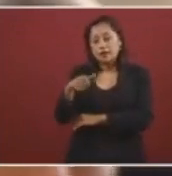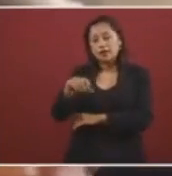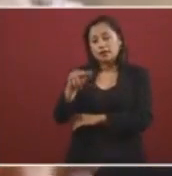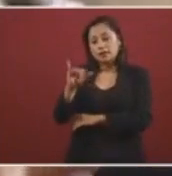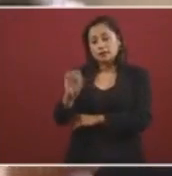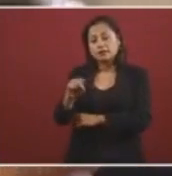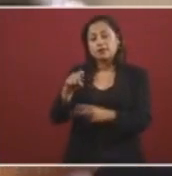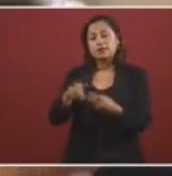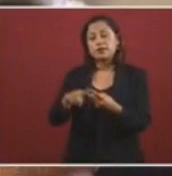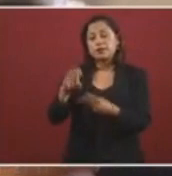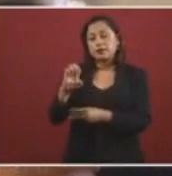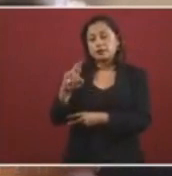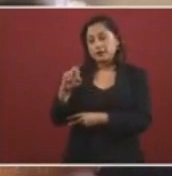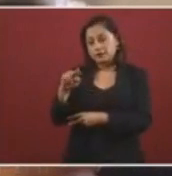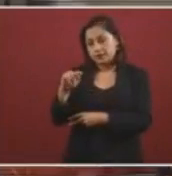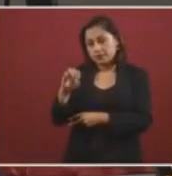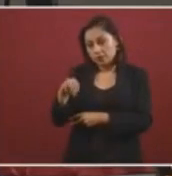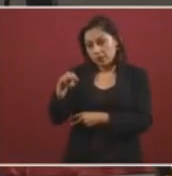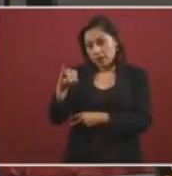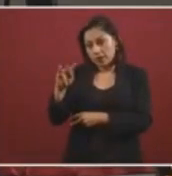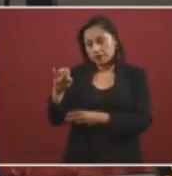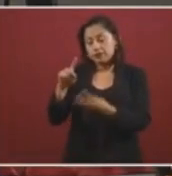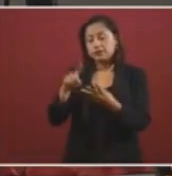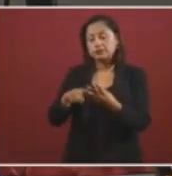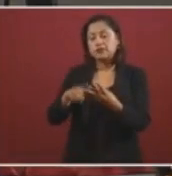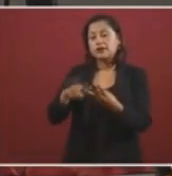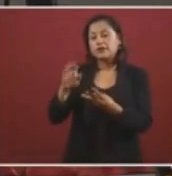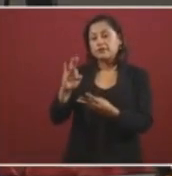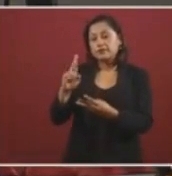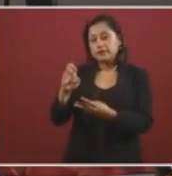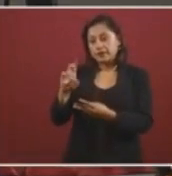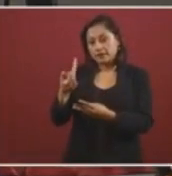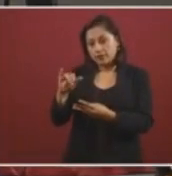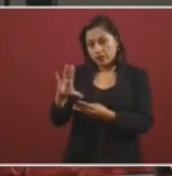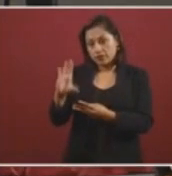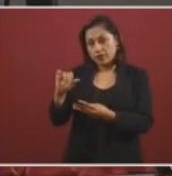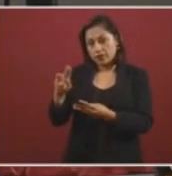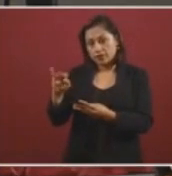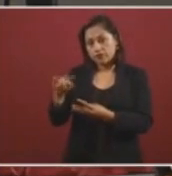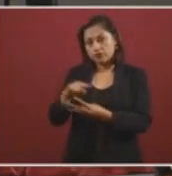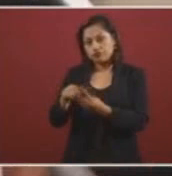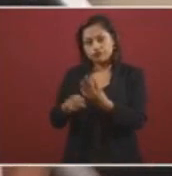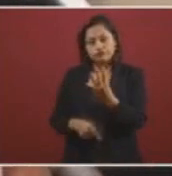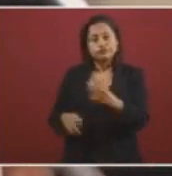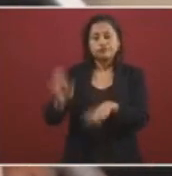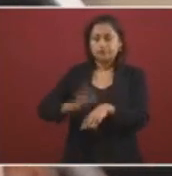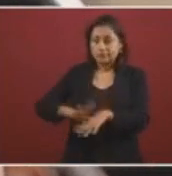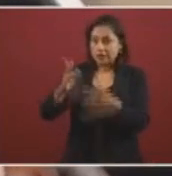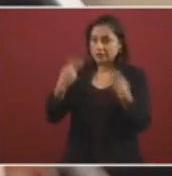Ernesto Martens, Federico Canales Clarion y otros más terminaron en las nóminas de